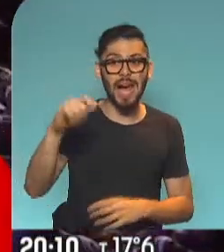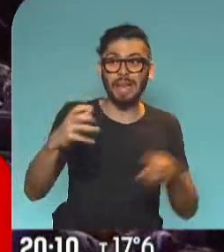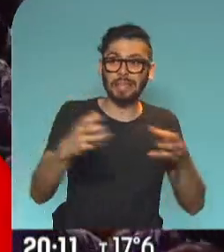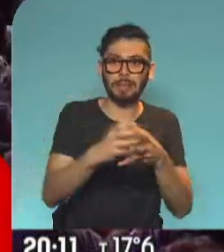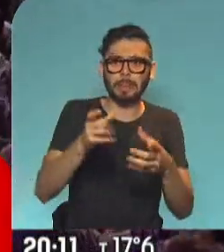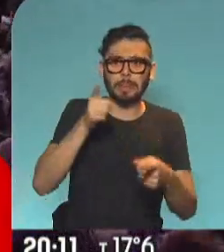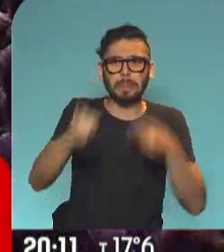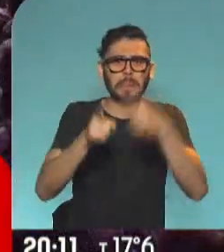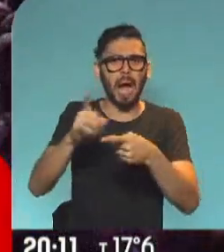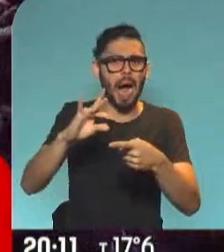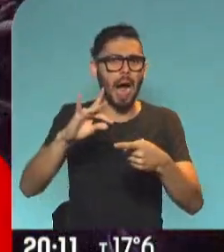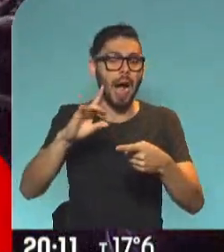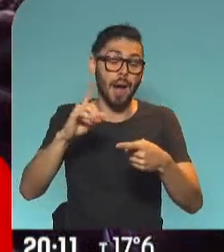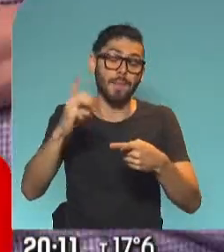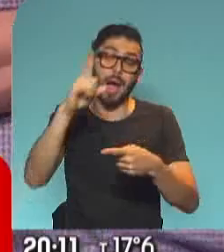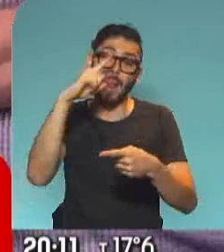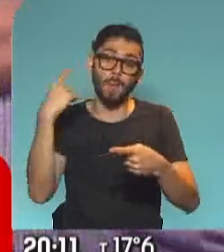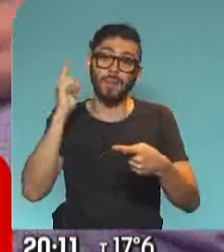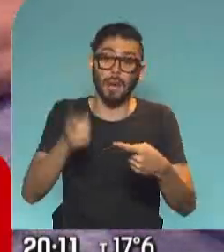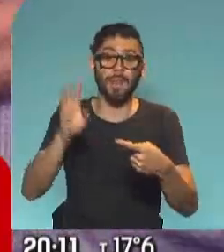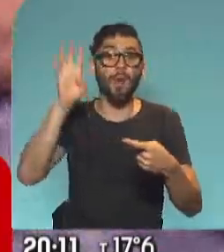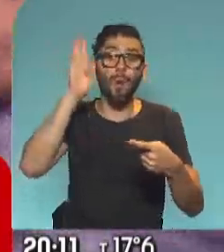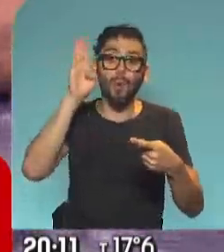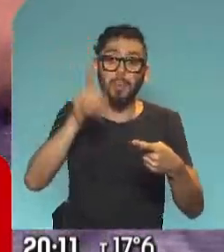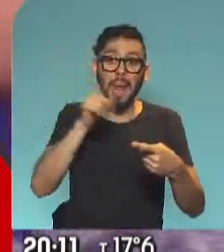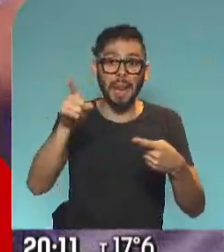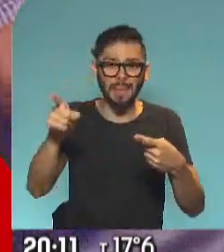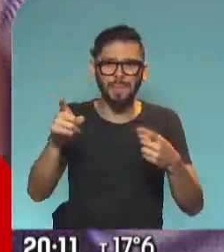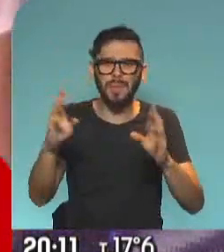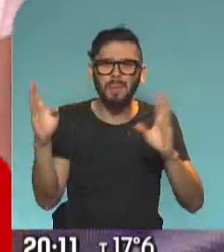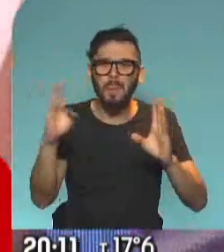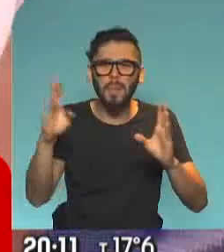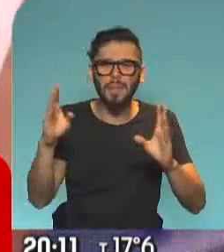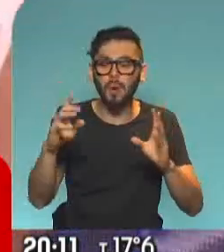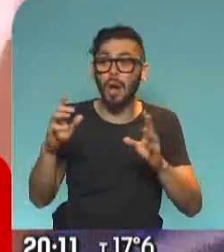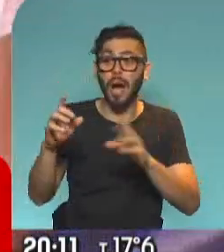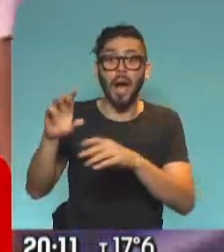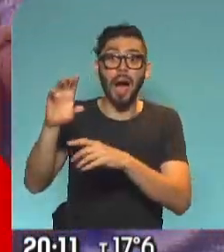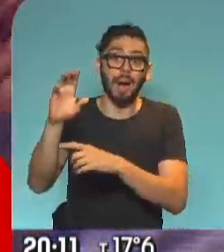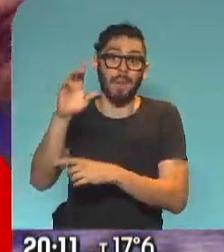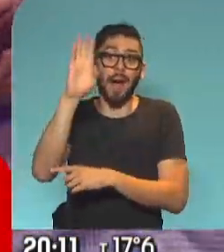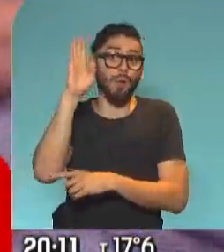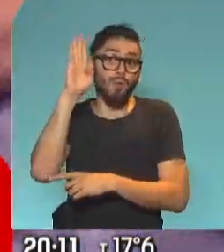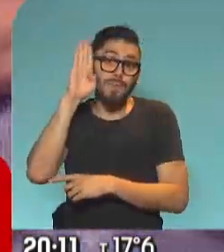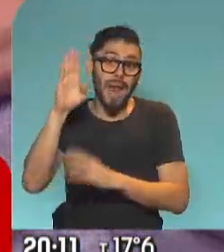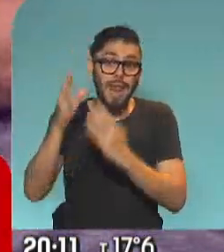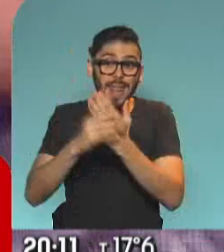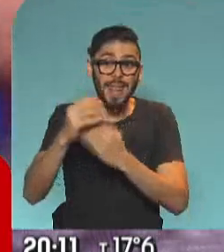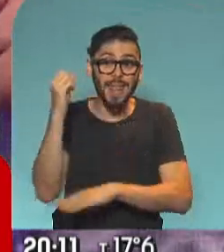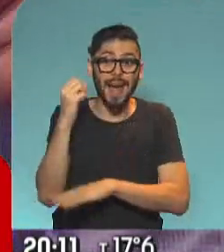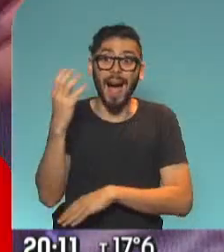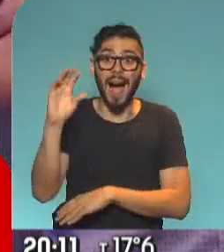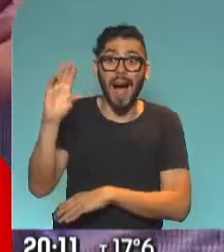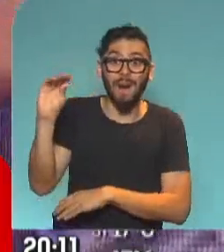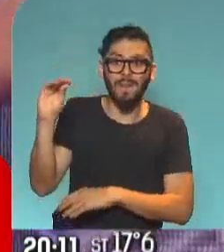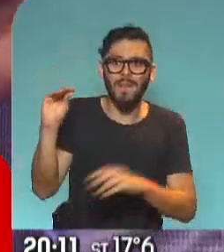como, creo, sobre todo para Martín Guzmán, que mientras hablaba, había una ventanita donde algunos empresarios que escuchaban, obviamente no